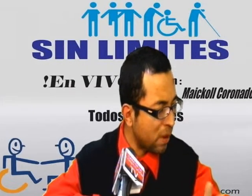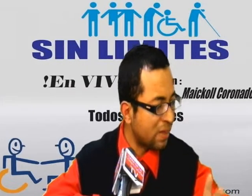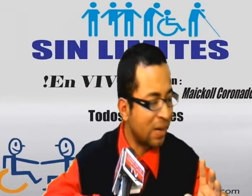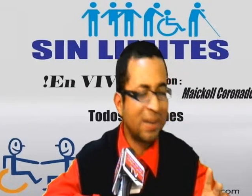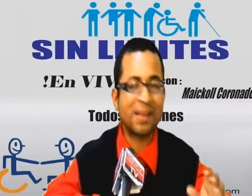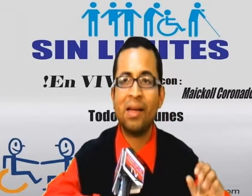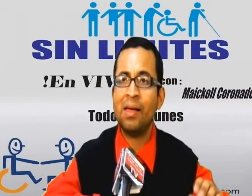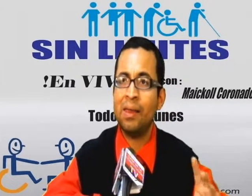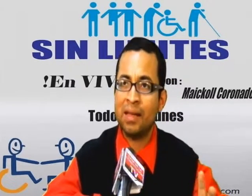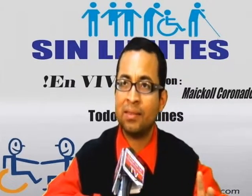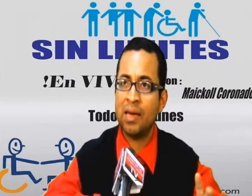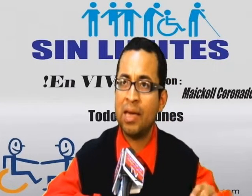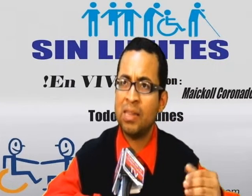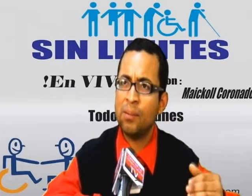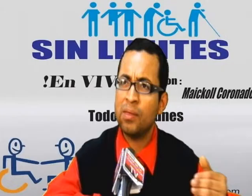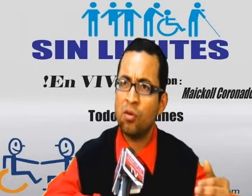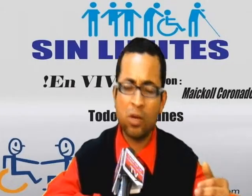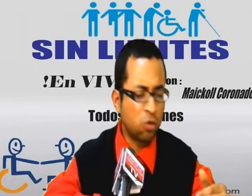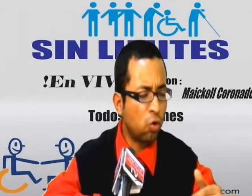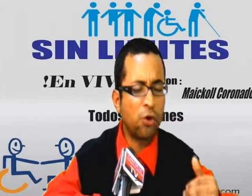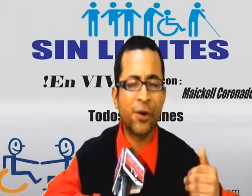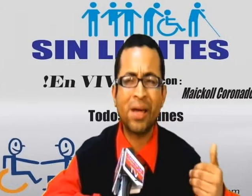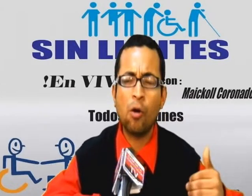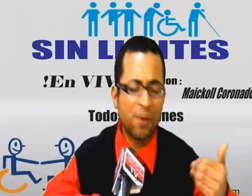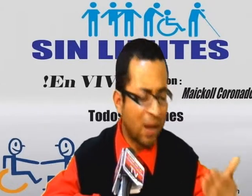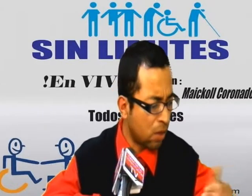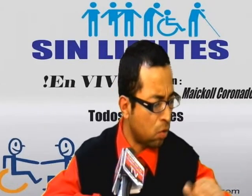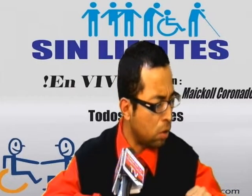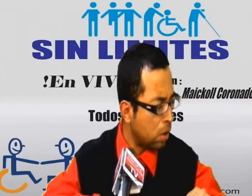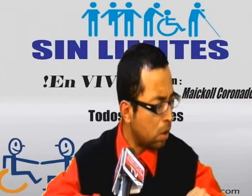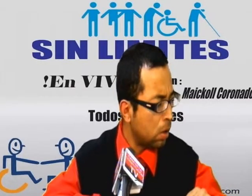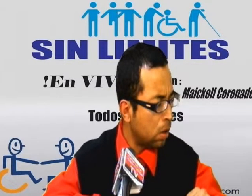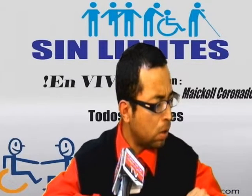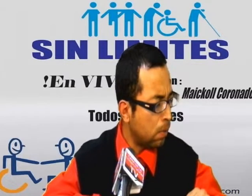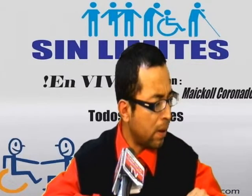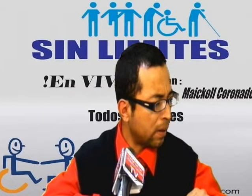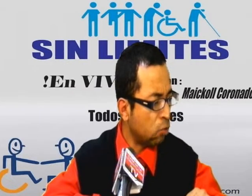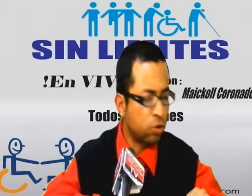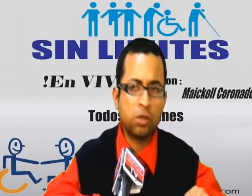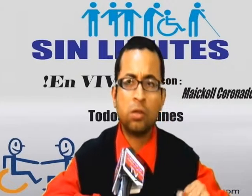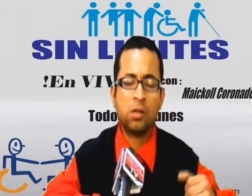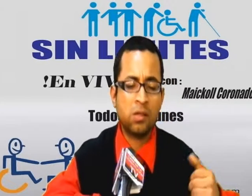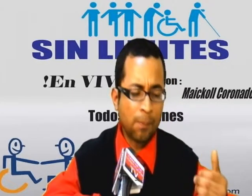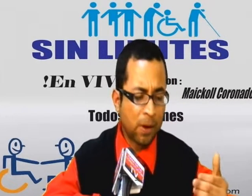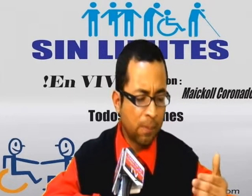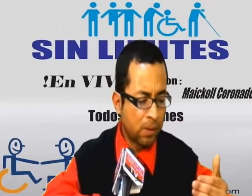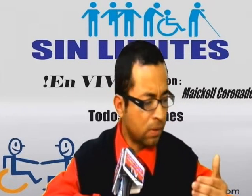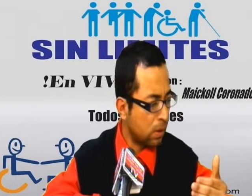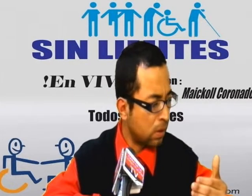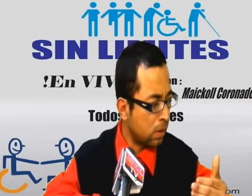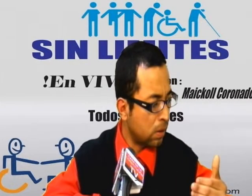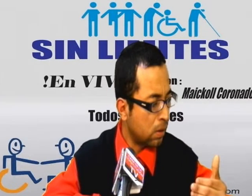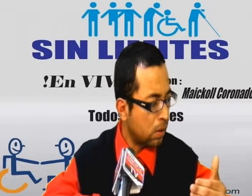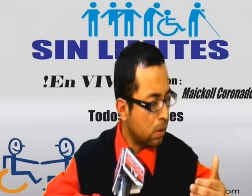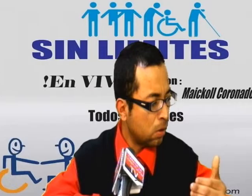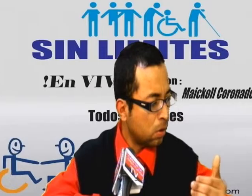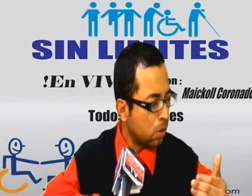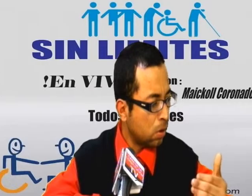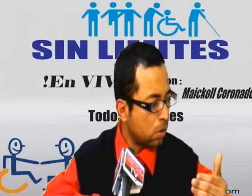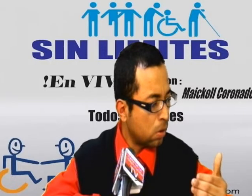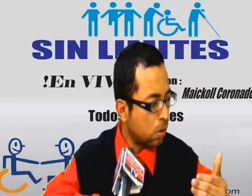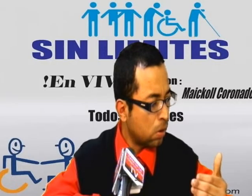motivación para salir adelante. Este video que yo lo he recopilado para que ustedes sepan realmente